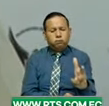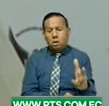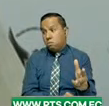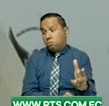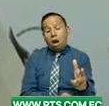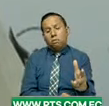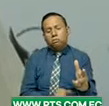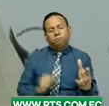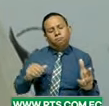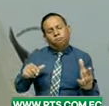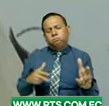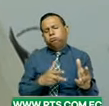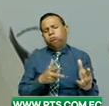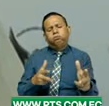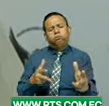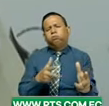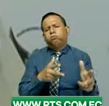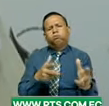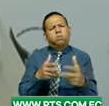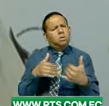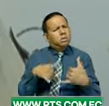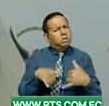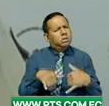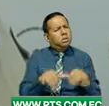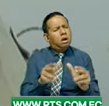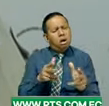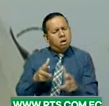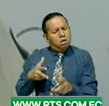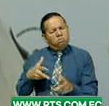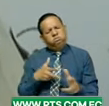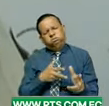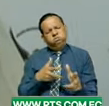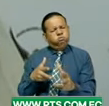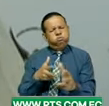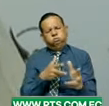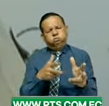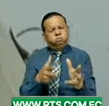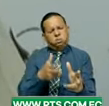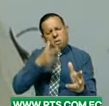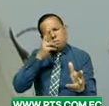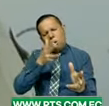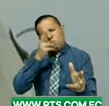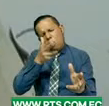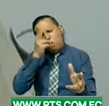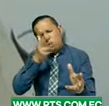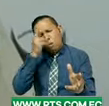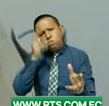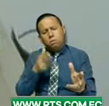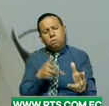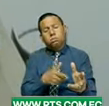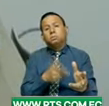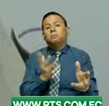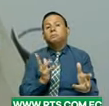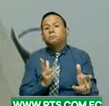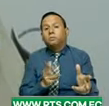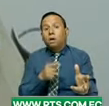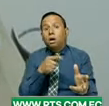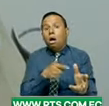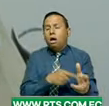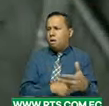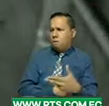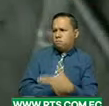inicia una persecución ininterrumpida, realizando varios disparos en contra del vehículo